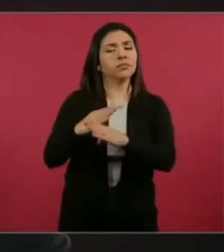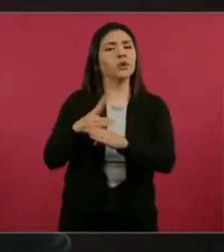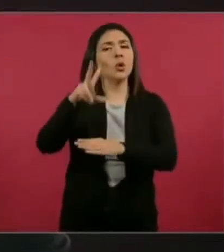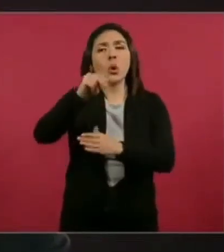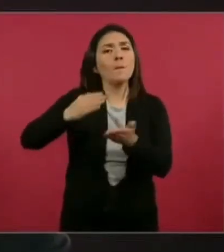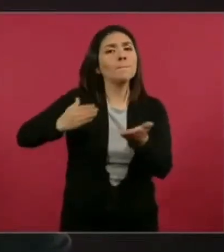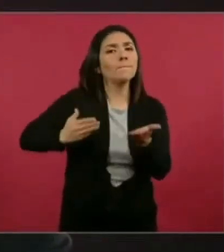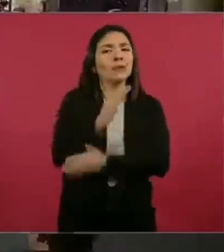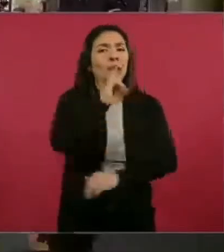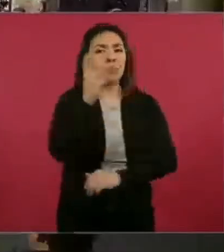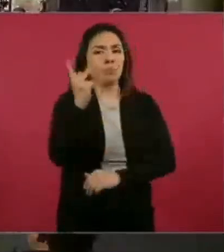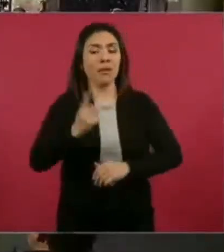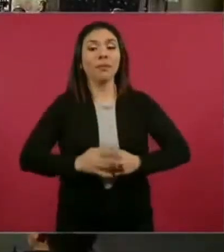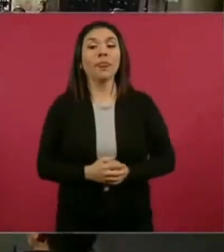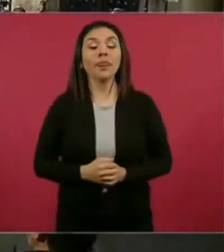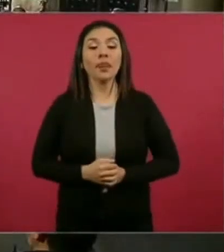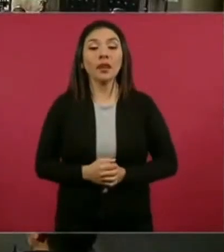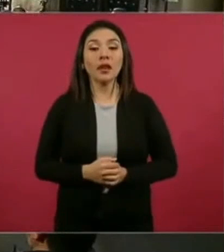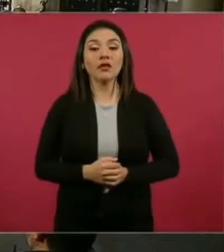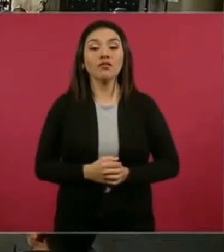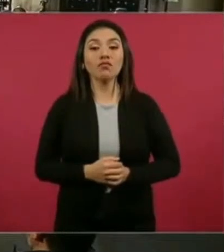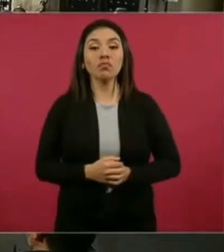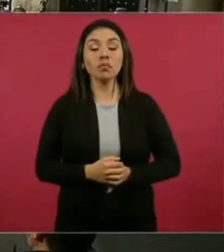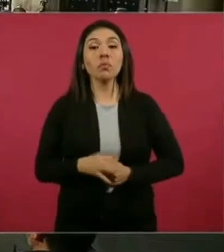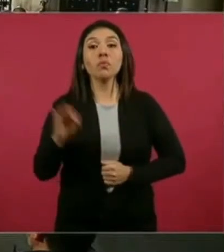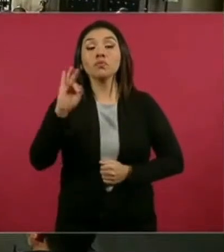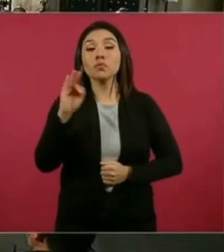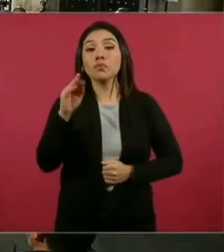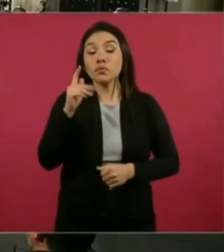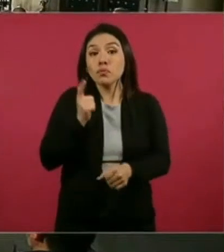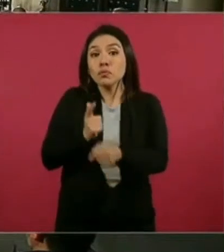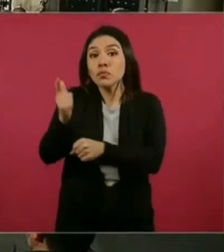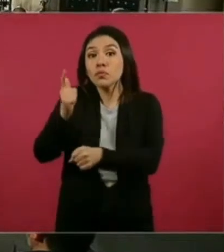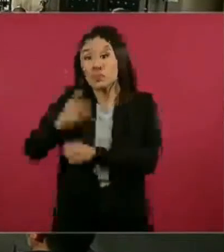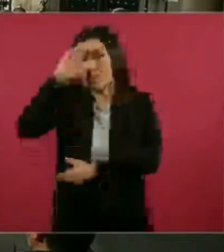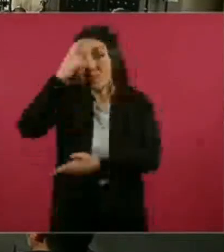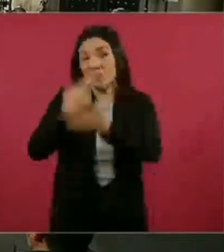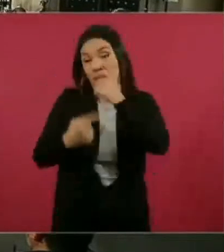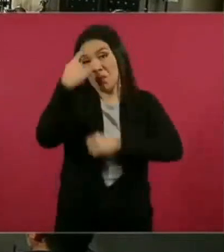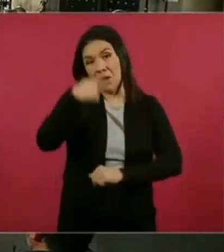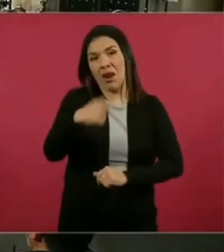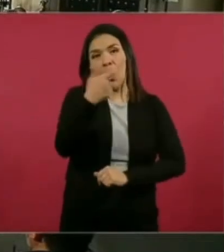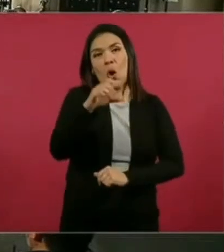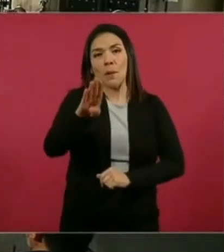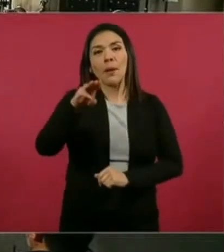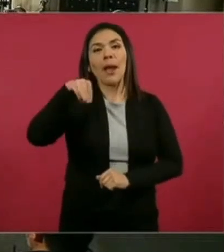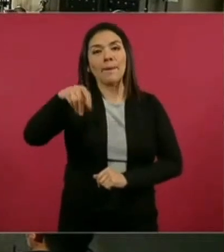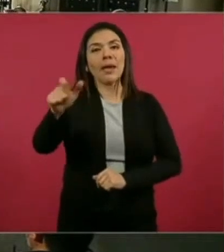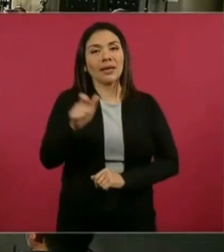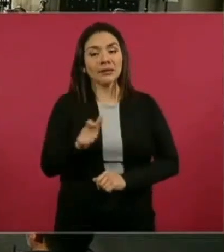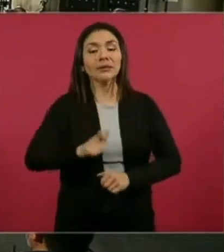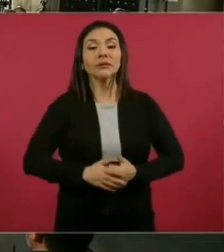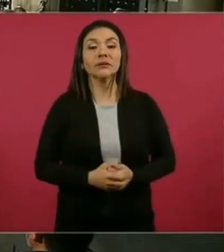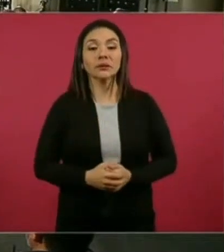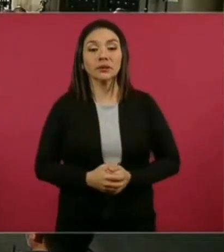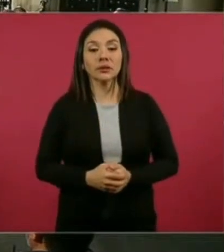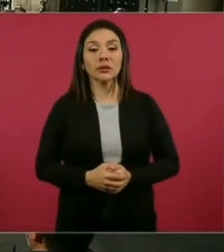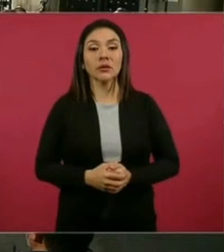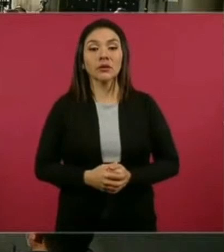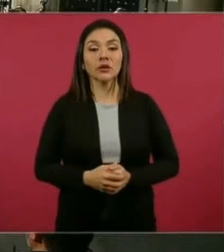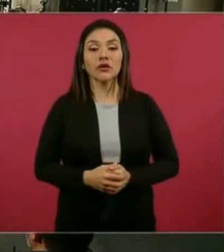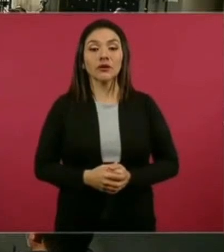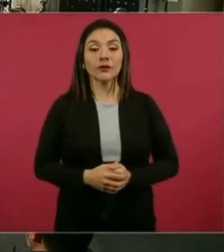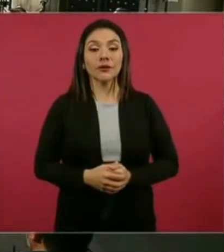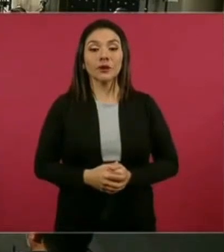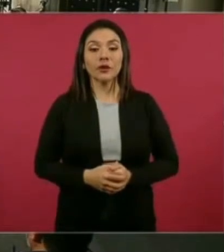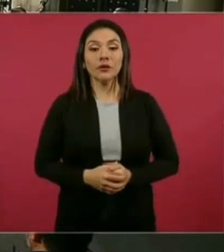de las IPs. La detección de vulnerabilidades de las aplicaciones de GovMX. Siguiente, por favor. Ahora, nada